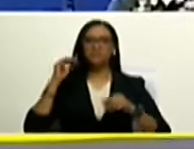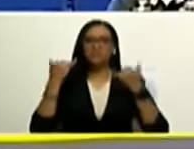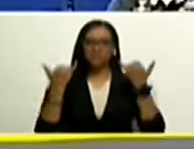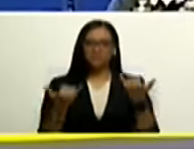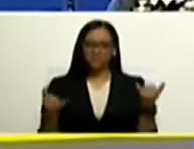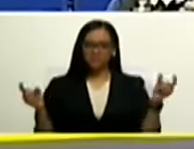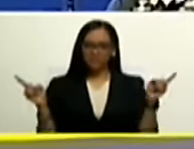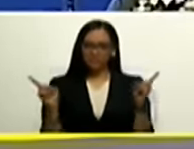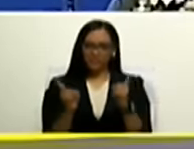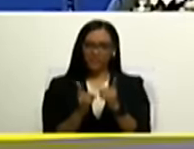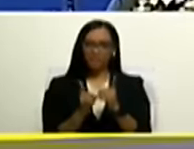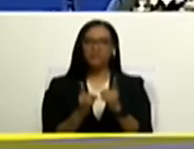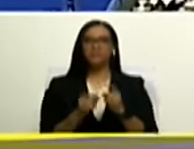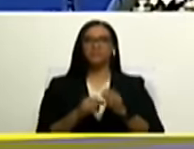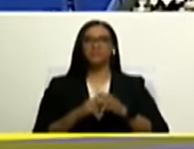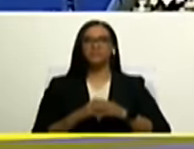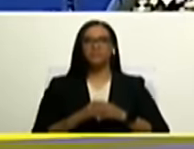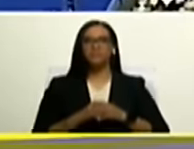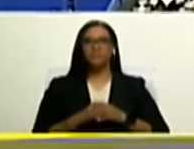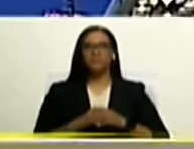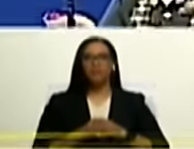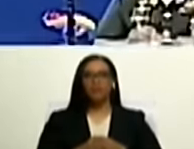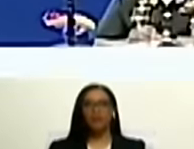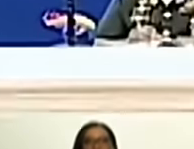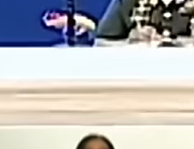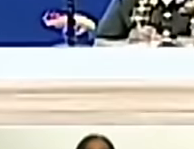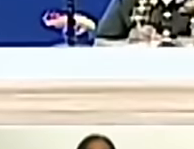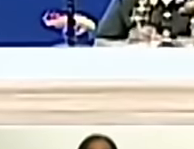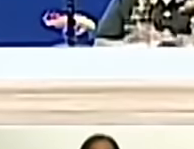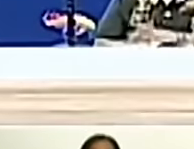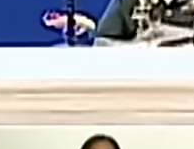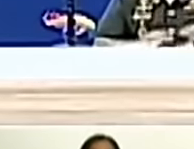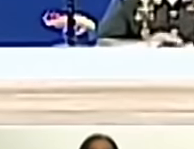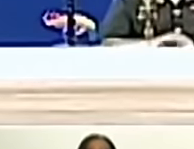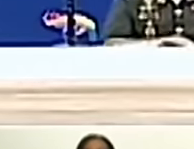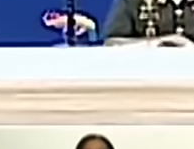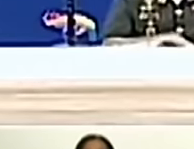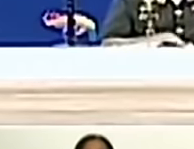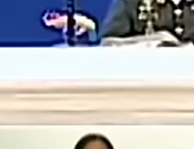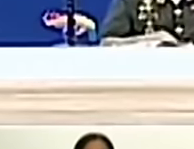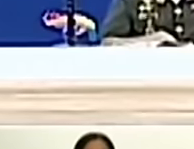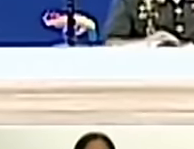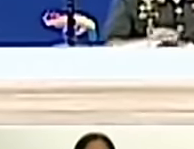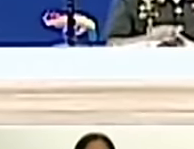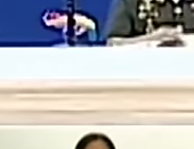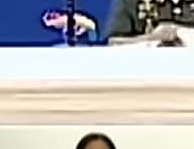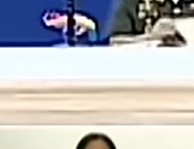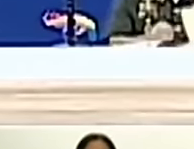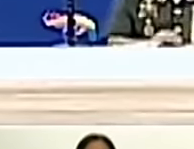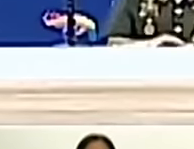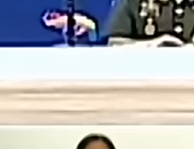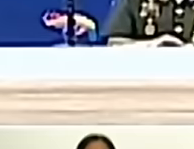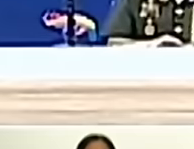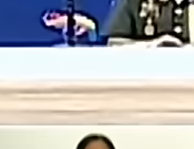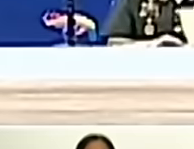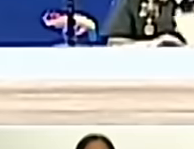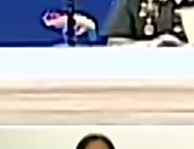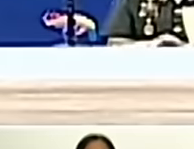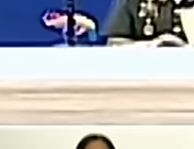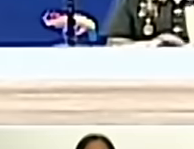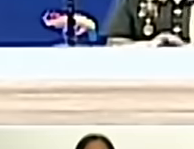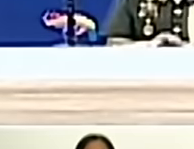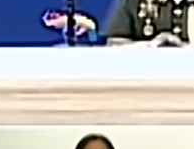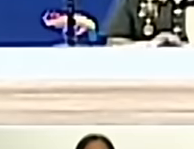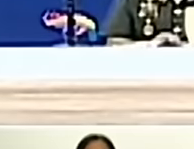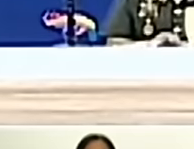sintetizada que he llevado a otros escenarios. Hace